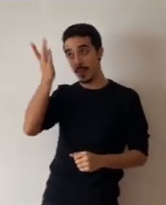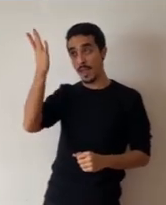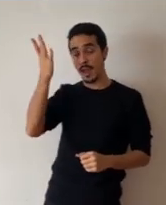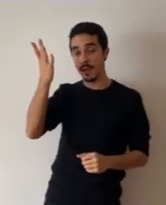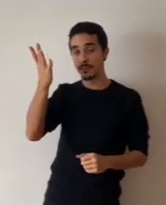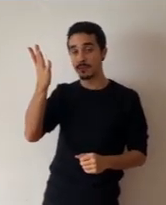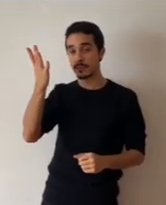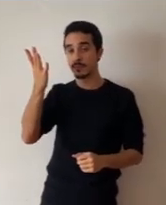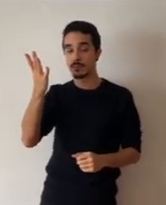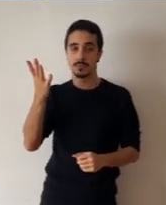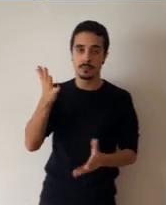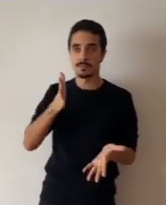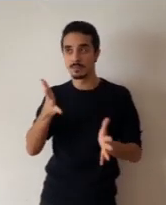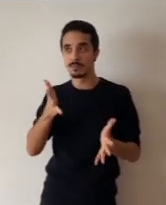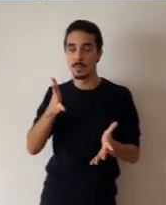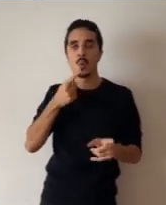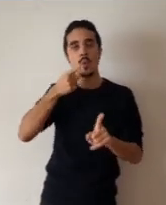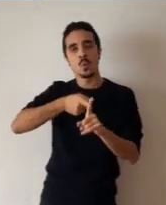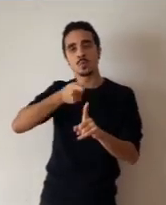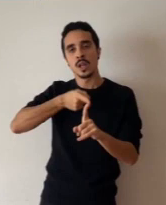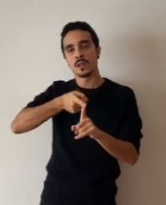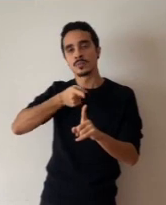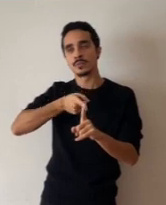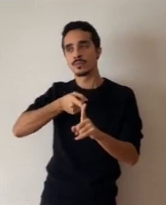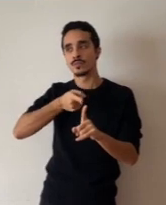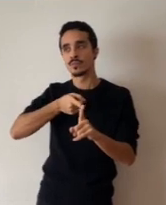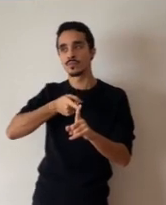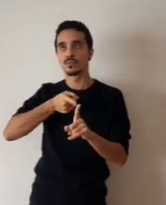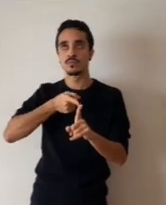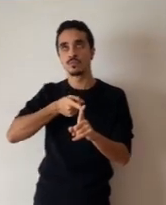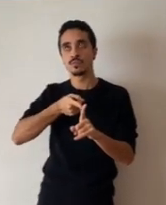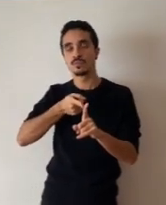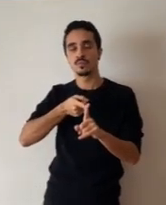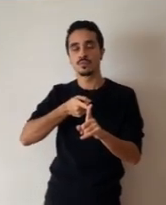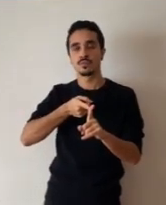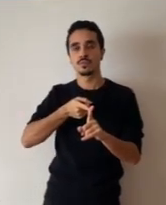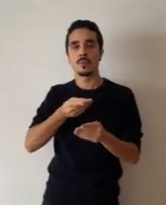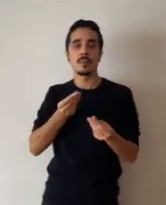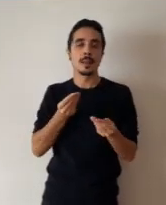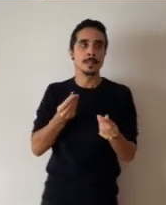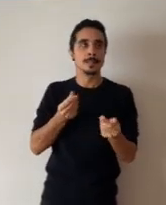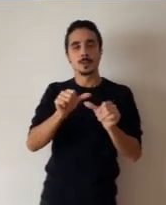Yo la idea que tengo un poco es seguir utilizando en